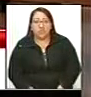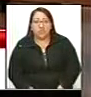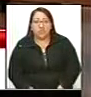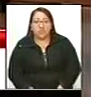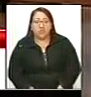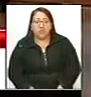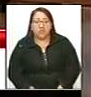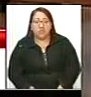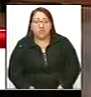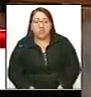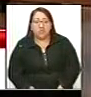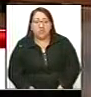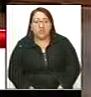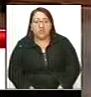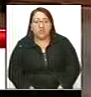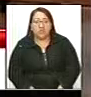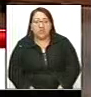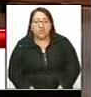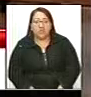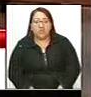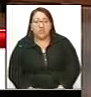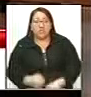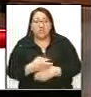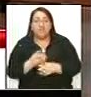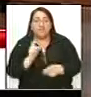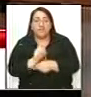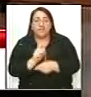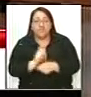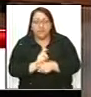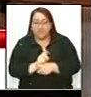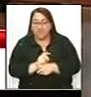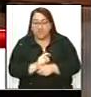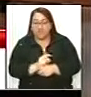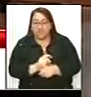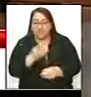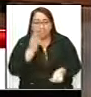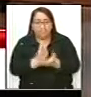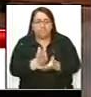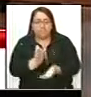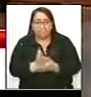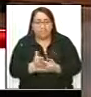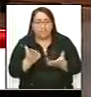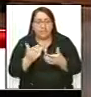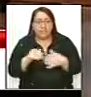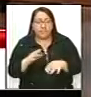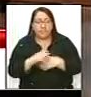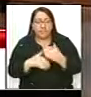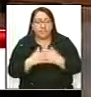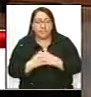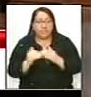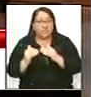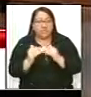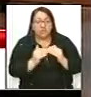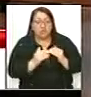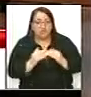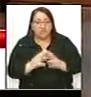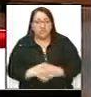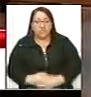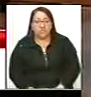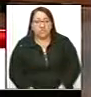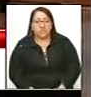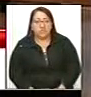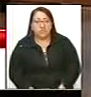aprenden. La forma de enseñar, la rigidez de donde todo se homogeniza, no atiende